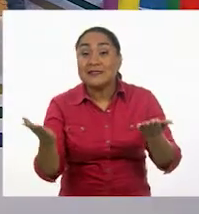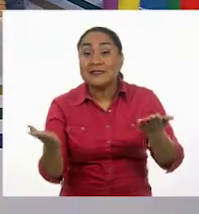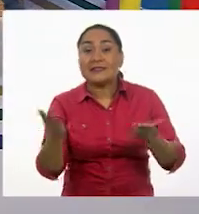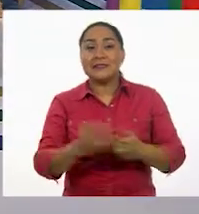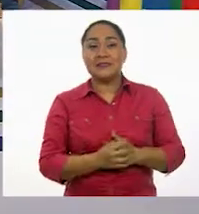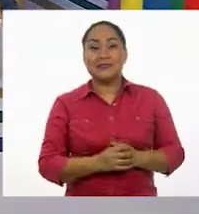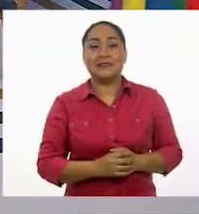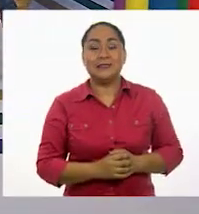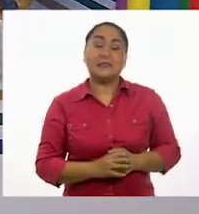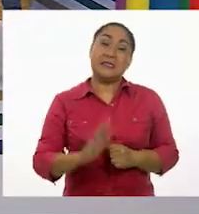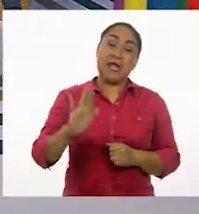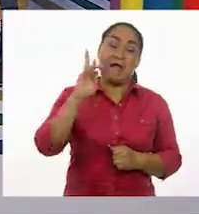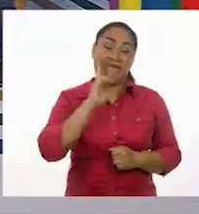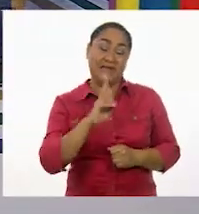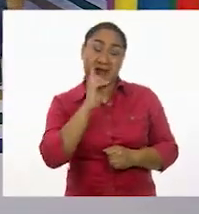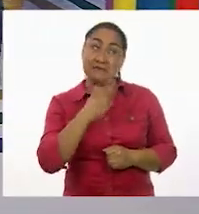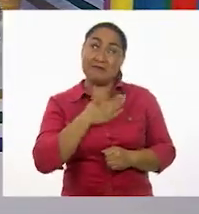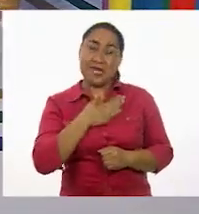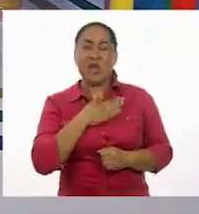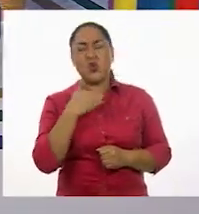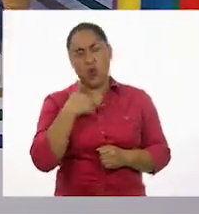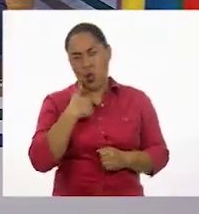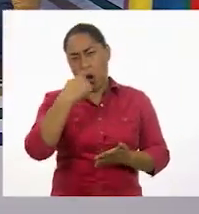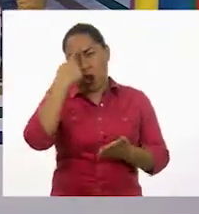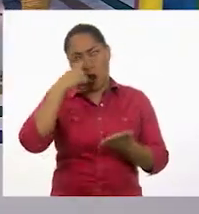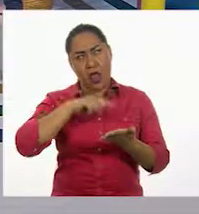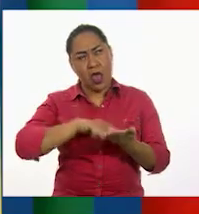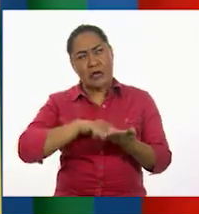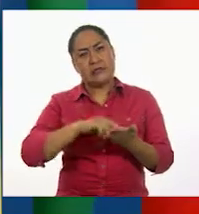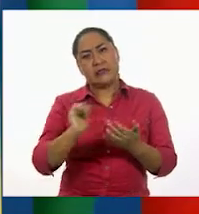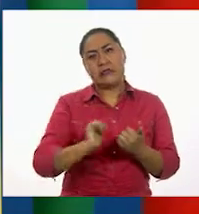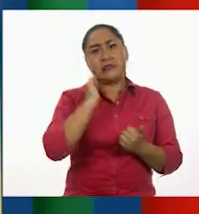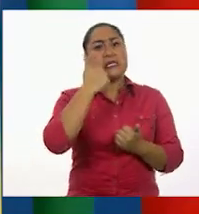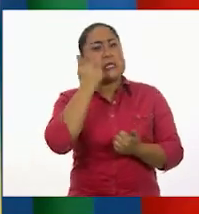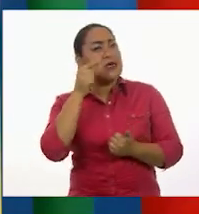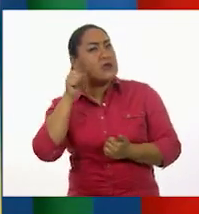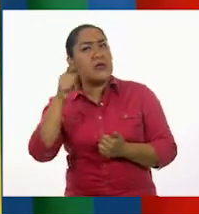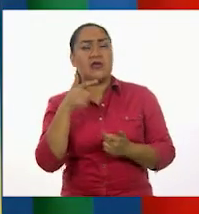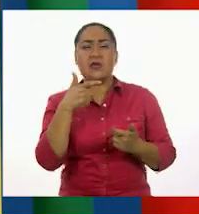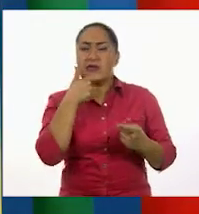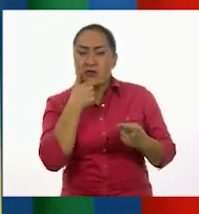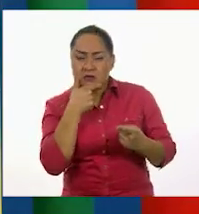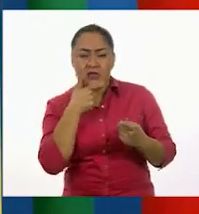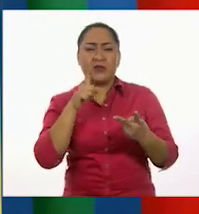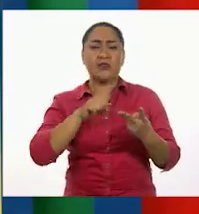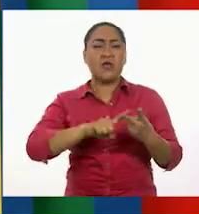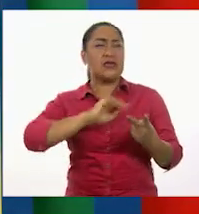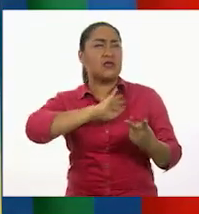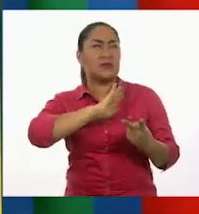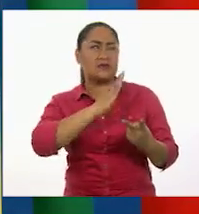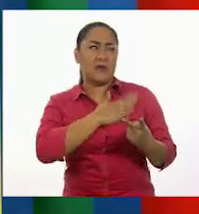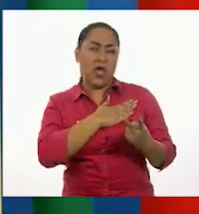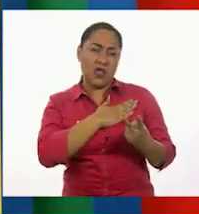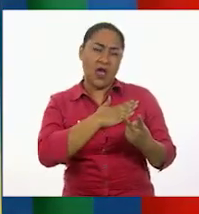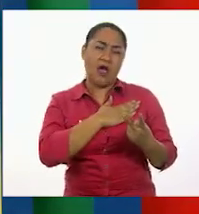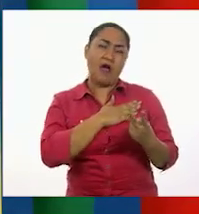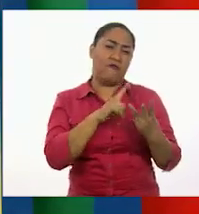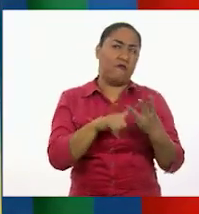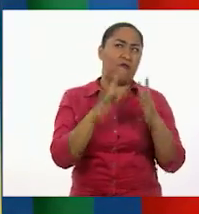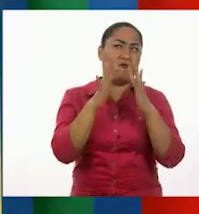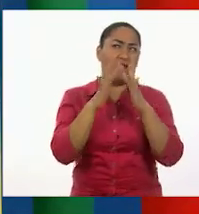A ver. Creo que fue Inglaterra, España y, bueno, por